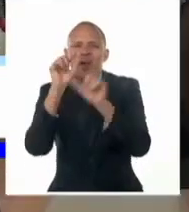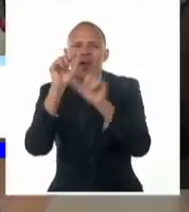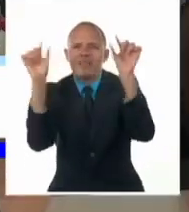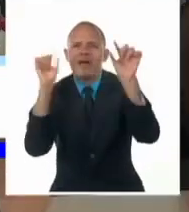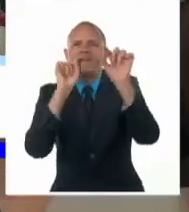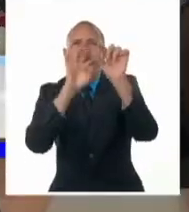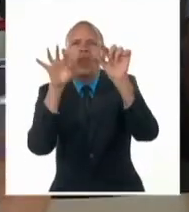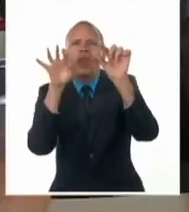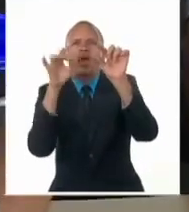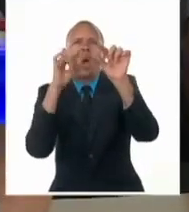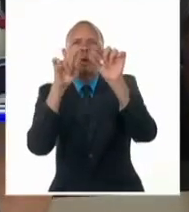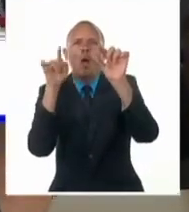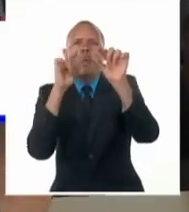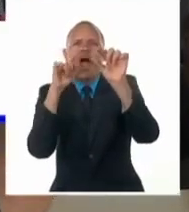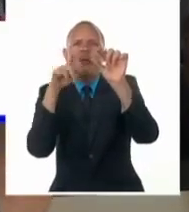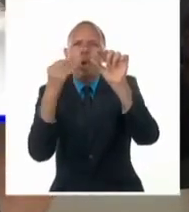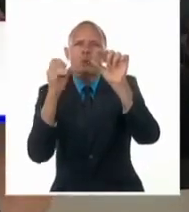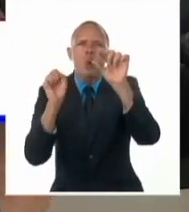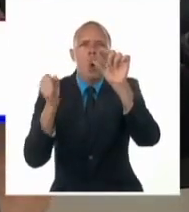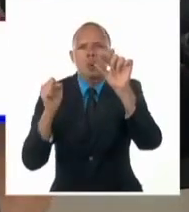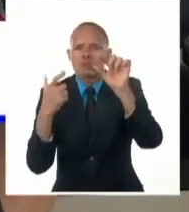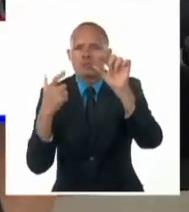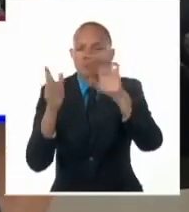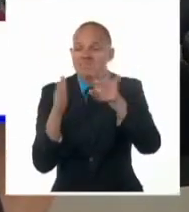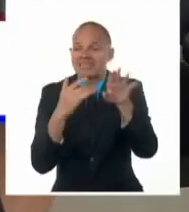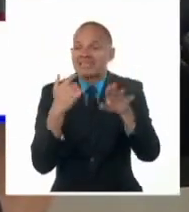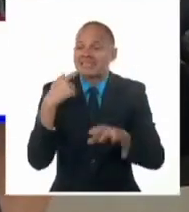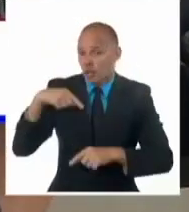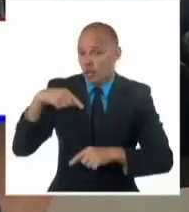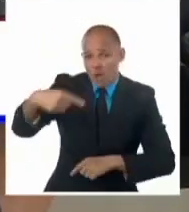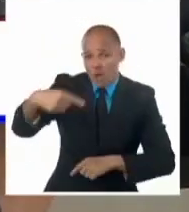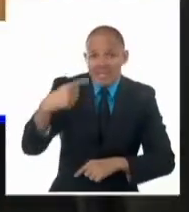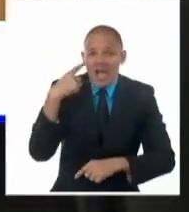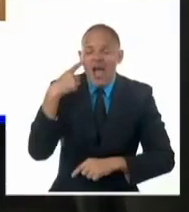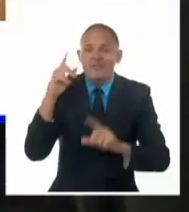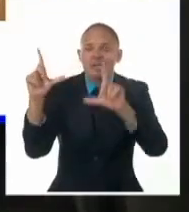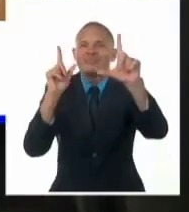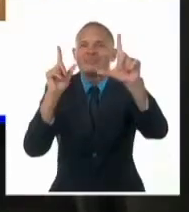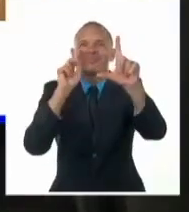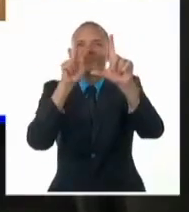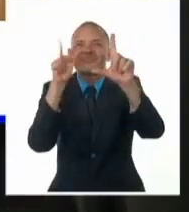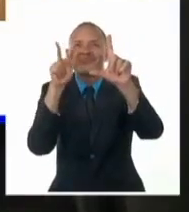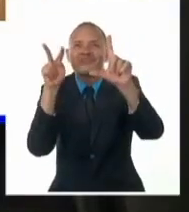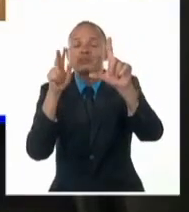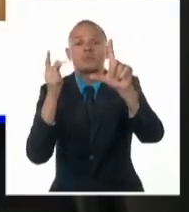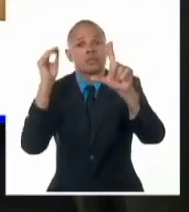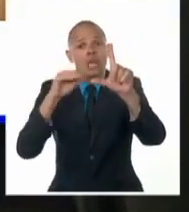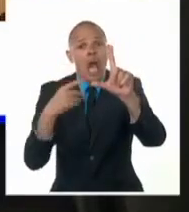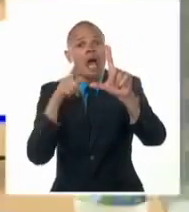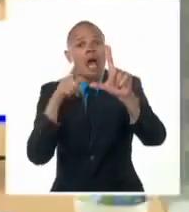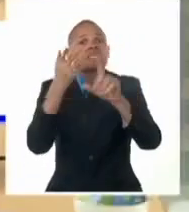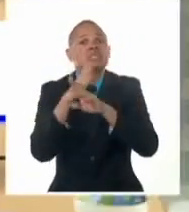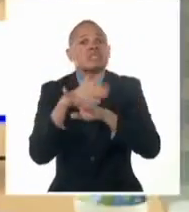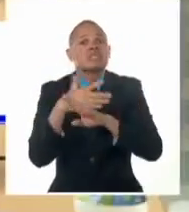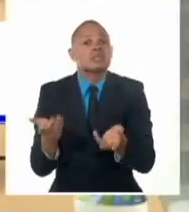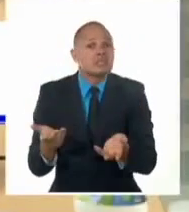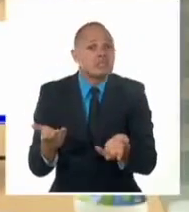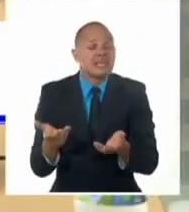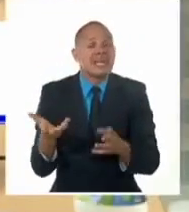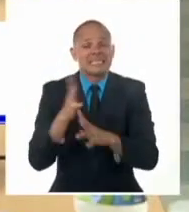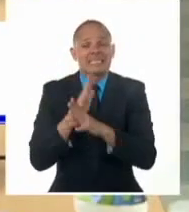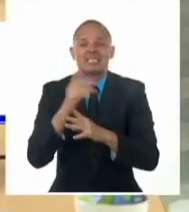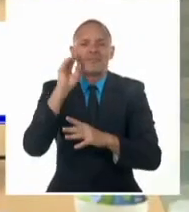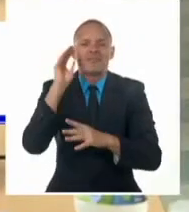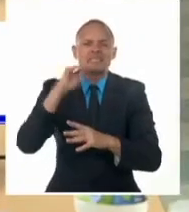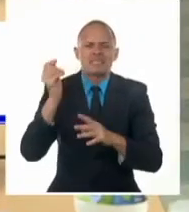controlarla todos los días. La electricidad es un chorro de combustible que viene por un cable y usted tiene la bomba en el centro de trabajo. Y entonces tener